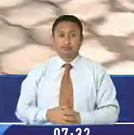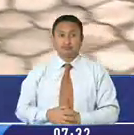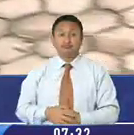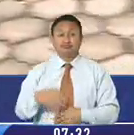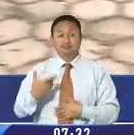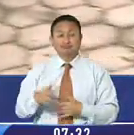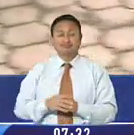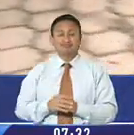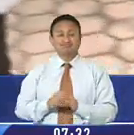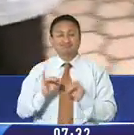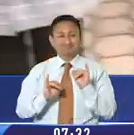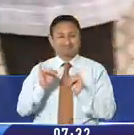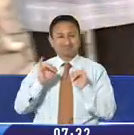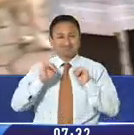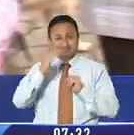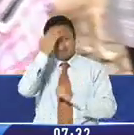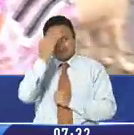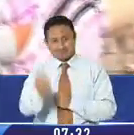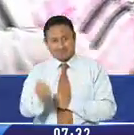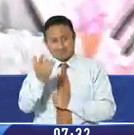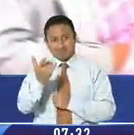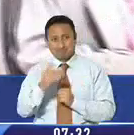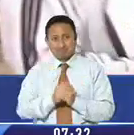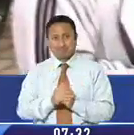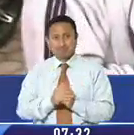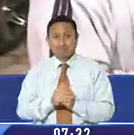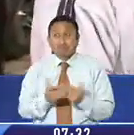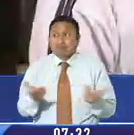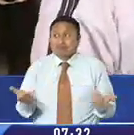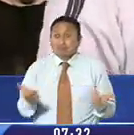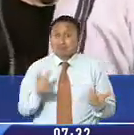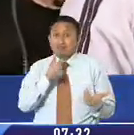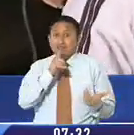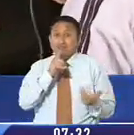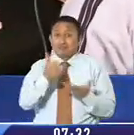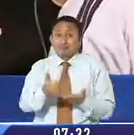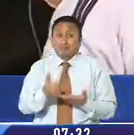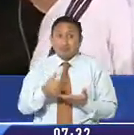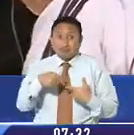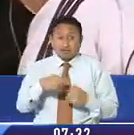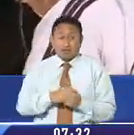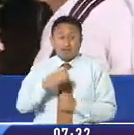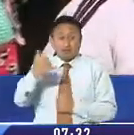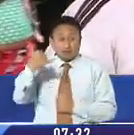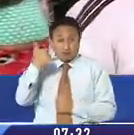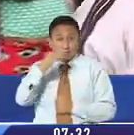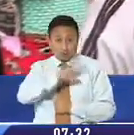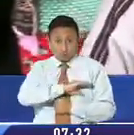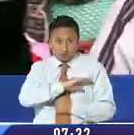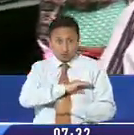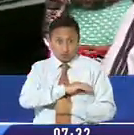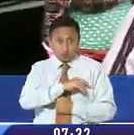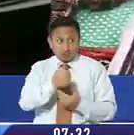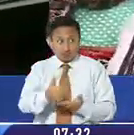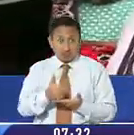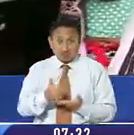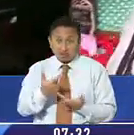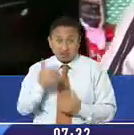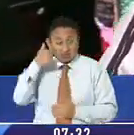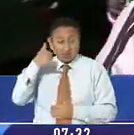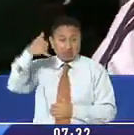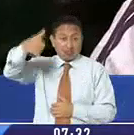Le rogamos que por favor, yo no sé a dónde hay que acudir, pues llamamos al municipio, no nos dan esa atención, nos cuelgan el